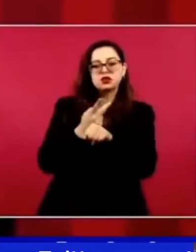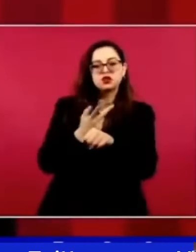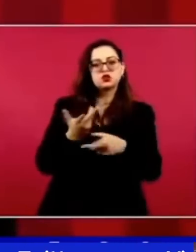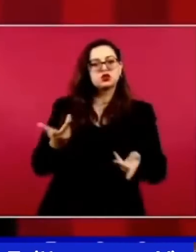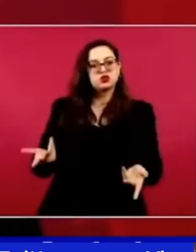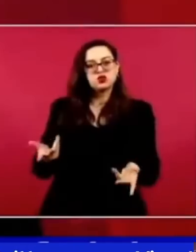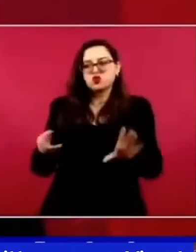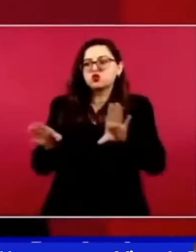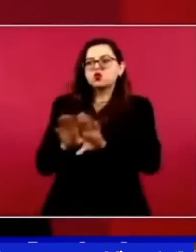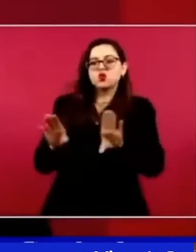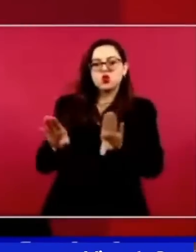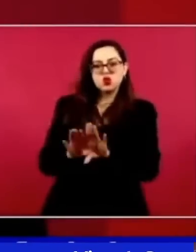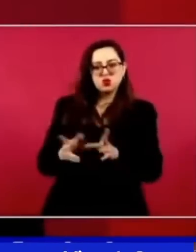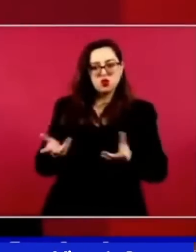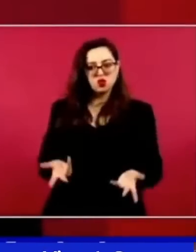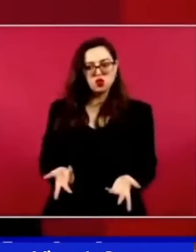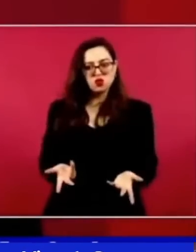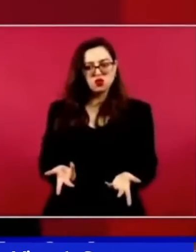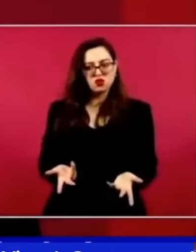las hipótesis.